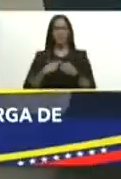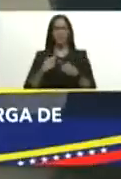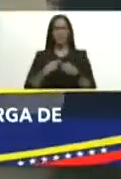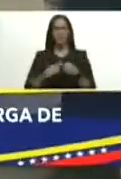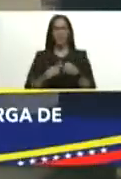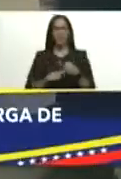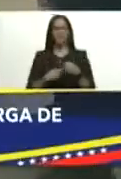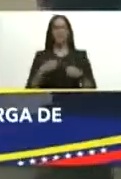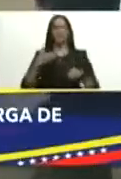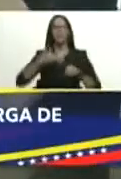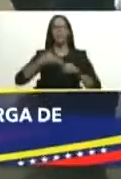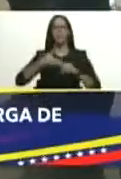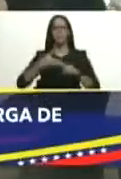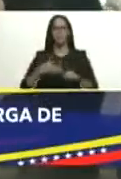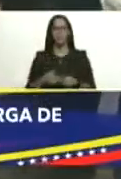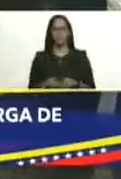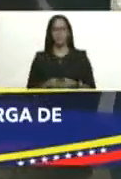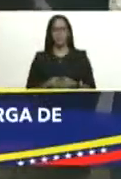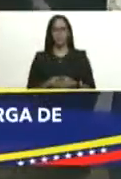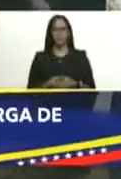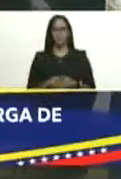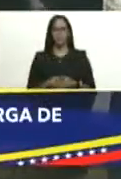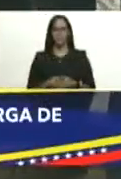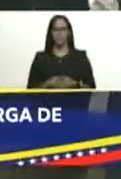de petróleo.